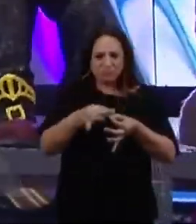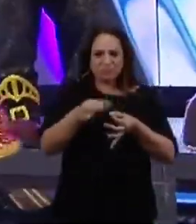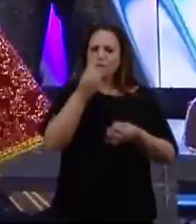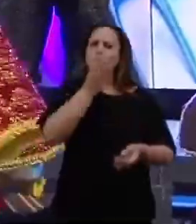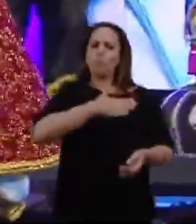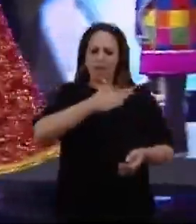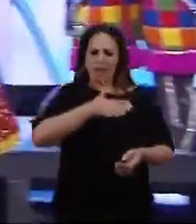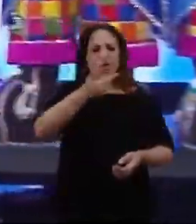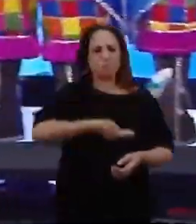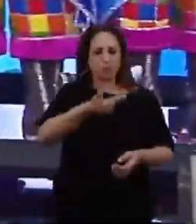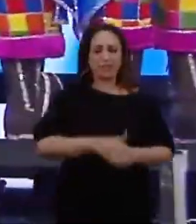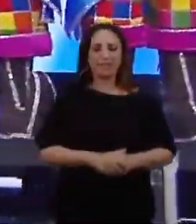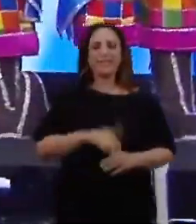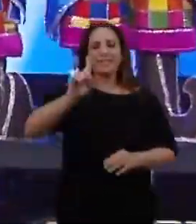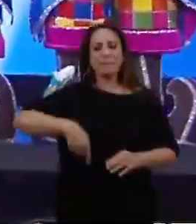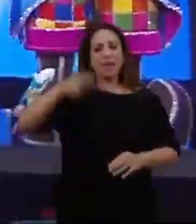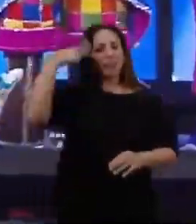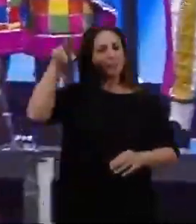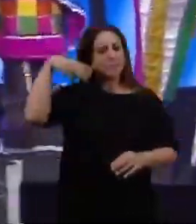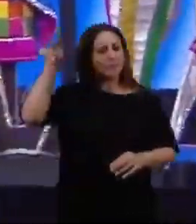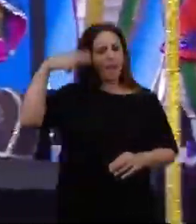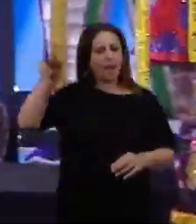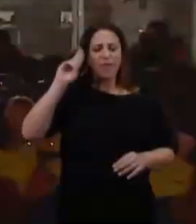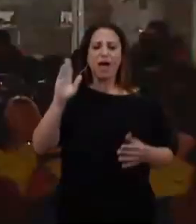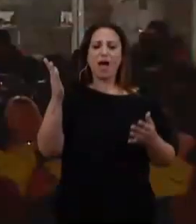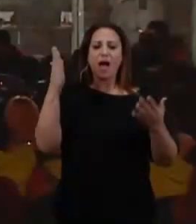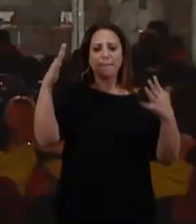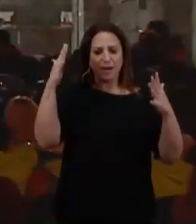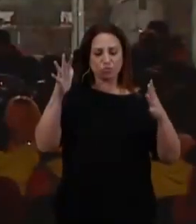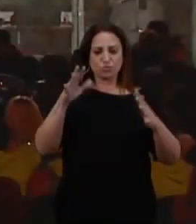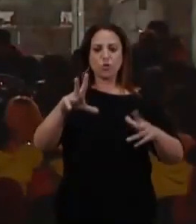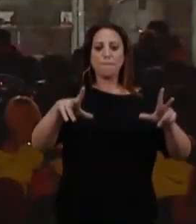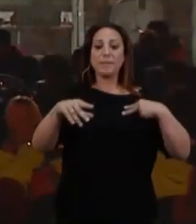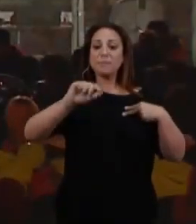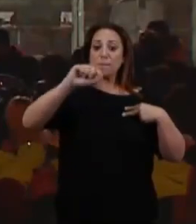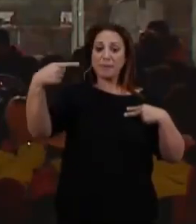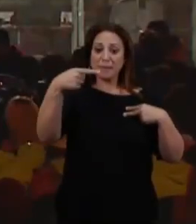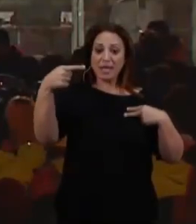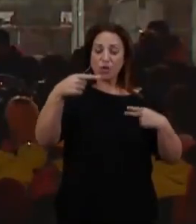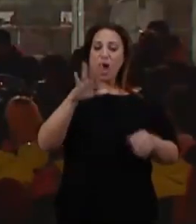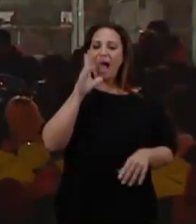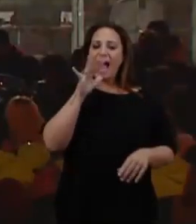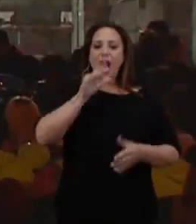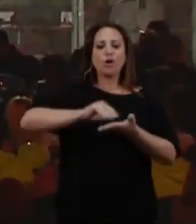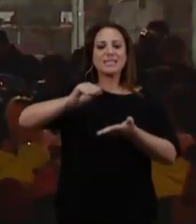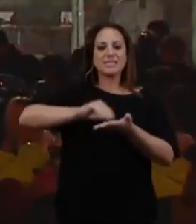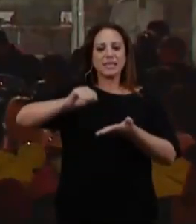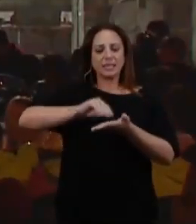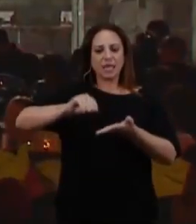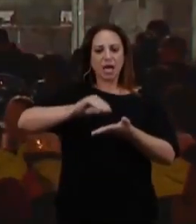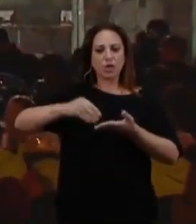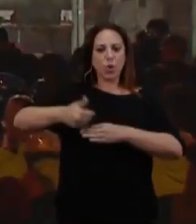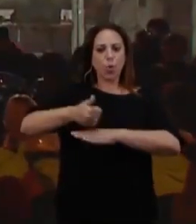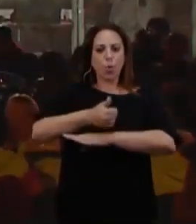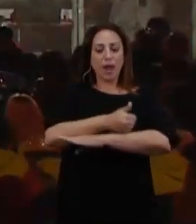El aplauso para Despistadas con ese primer premio de vestuario. Ahora se supone que tengo que pedir la presencia del secretario jurado, pero vamos a esperar porque